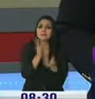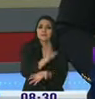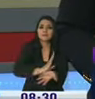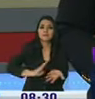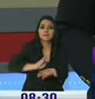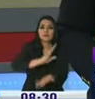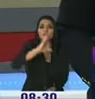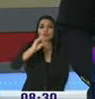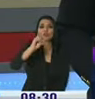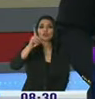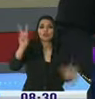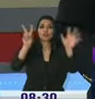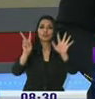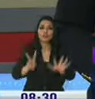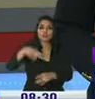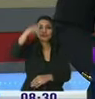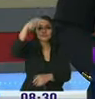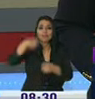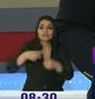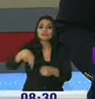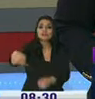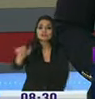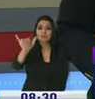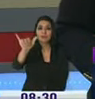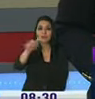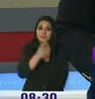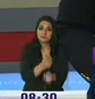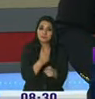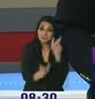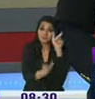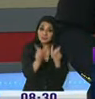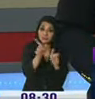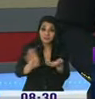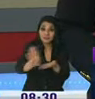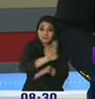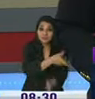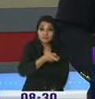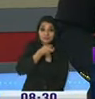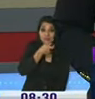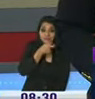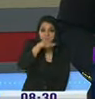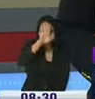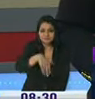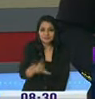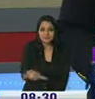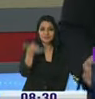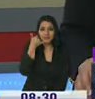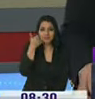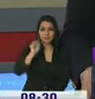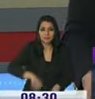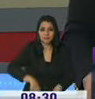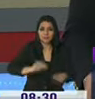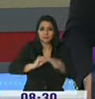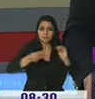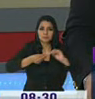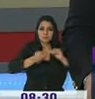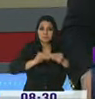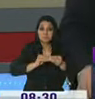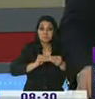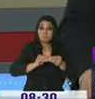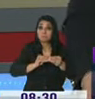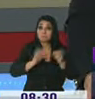de Cotocollao, este es al norte de la capital, así que a nuestros vecinos de este sector, por favor comuníquese con nosotros a los números de teléfono para